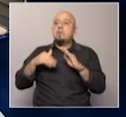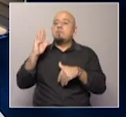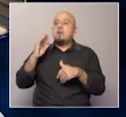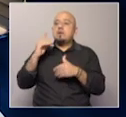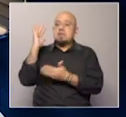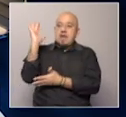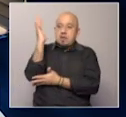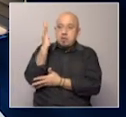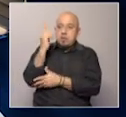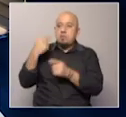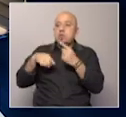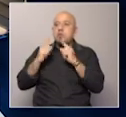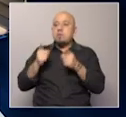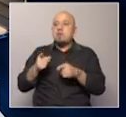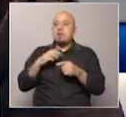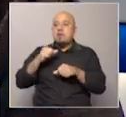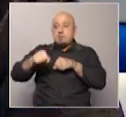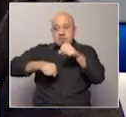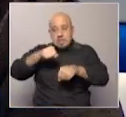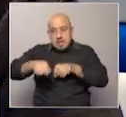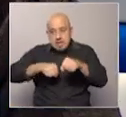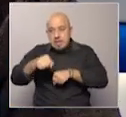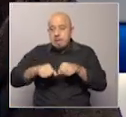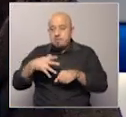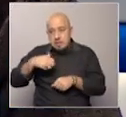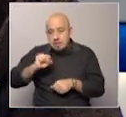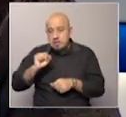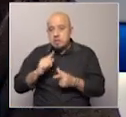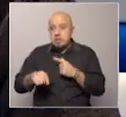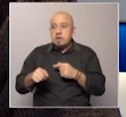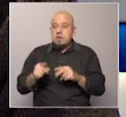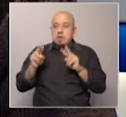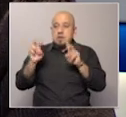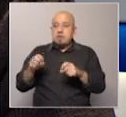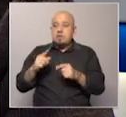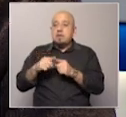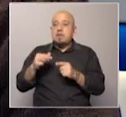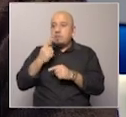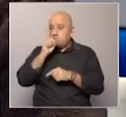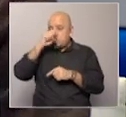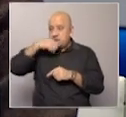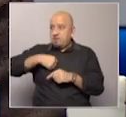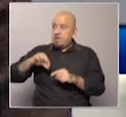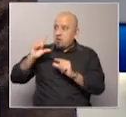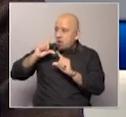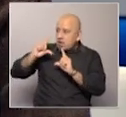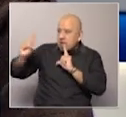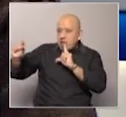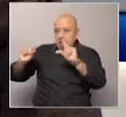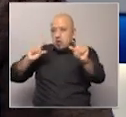pero también andar en bicicleta con el tema de periferia pasa lo mismo la periferia tendemos a